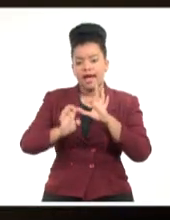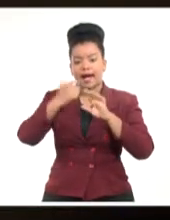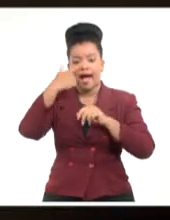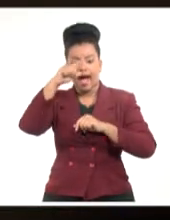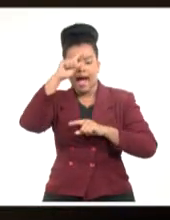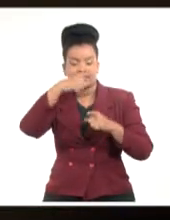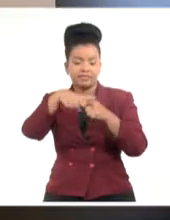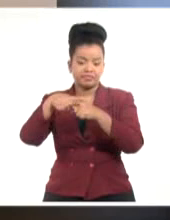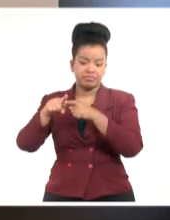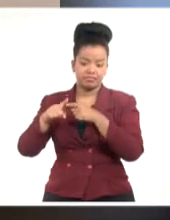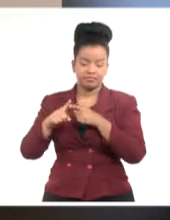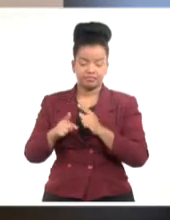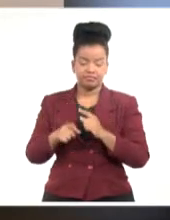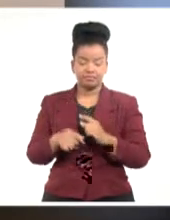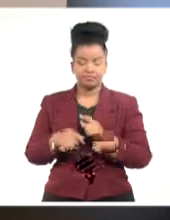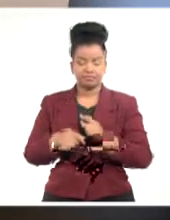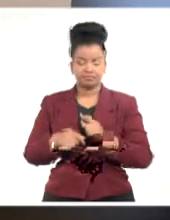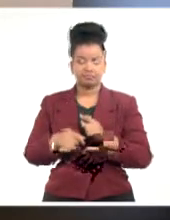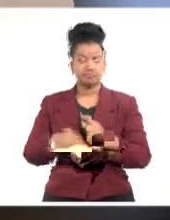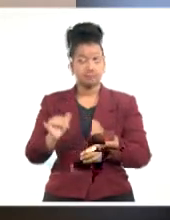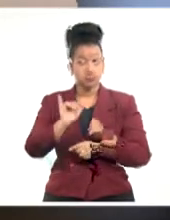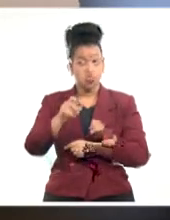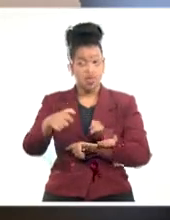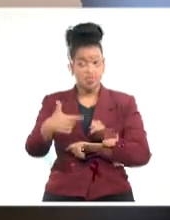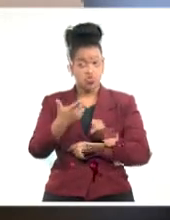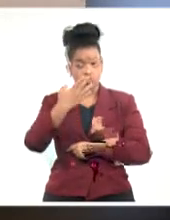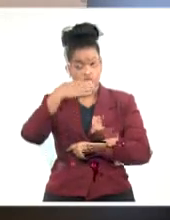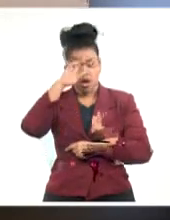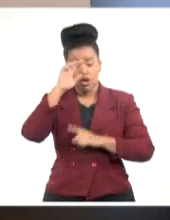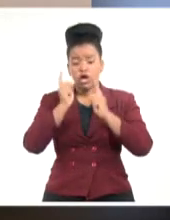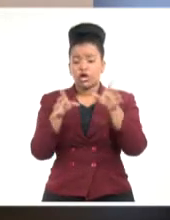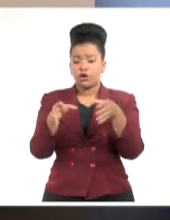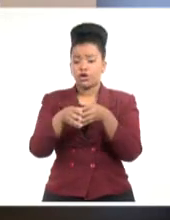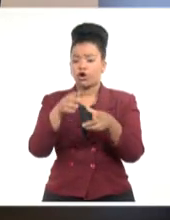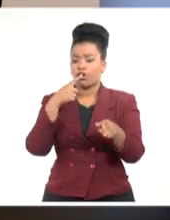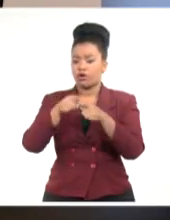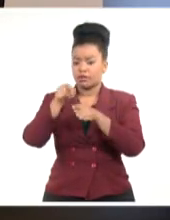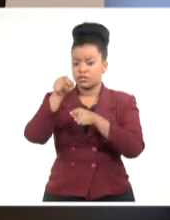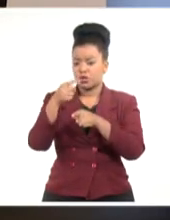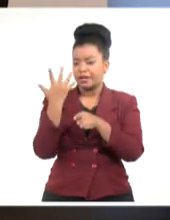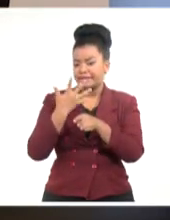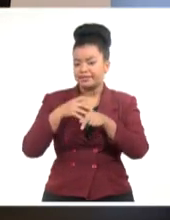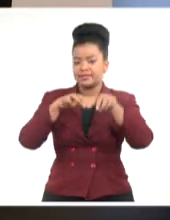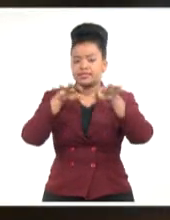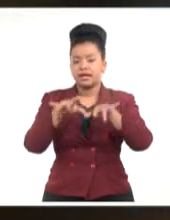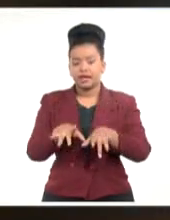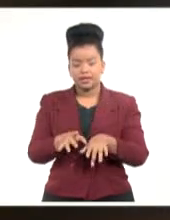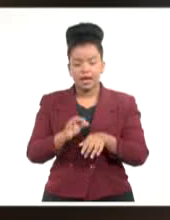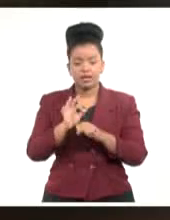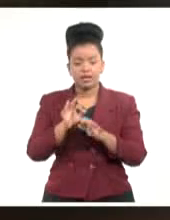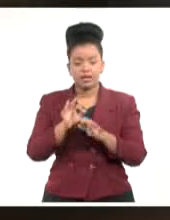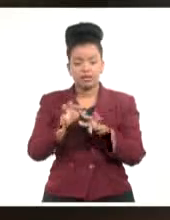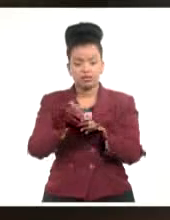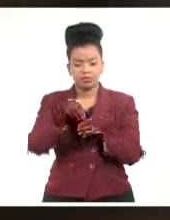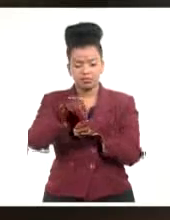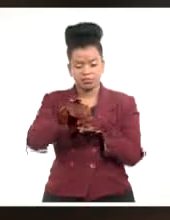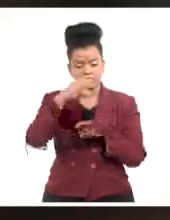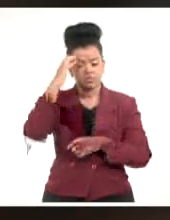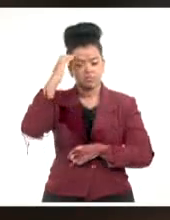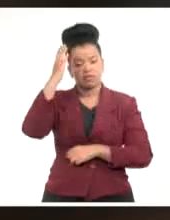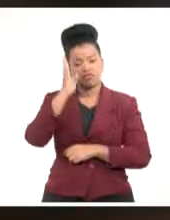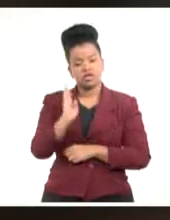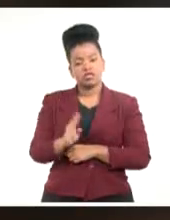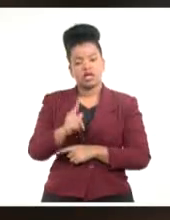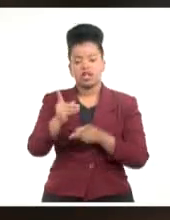El vicemandatario cubano también se reunió con Carlos Gávez, secretario ejecutivo del Consorcio del Nordeste. Dialogaron sobre